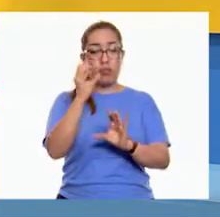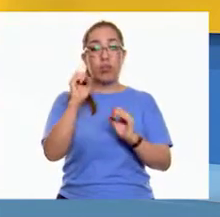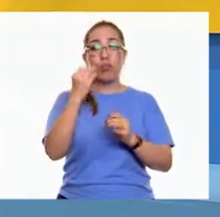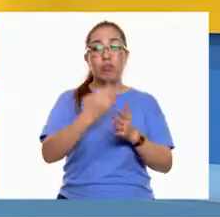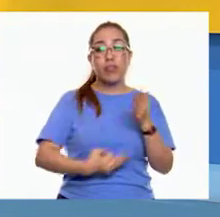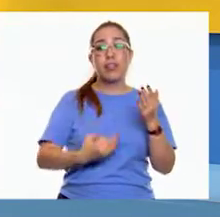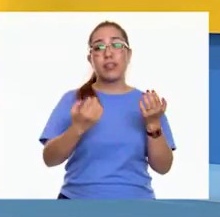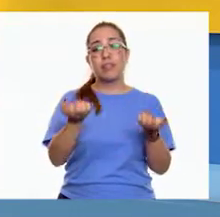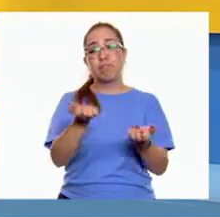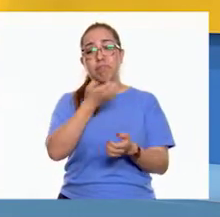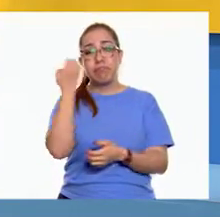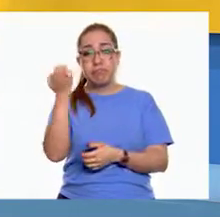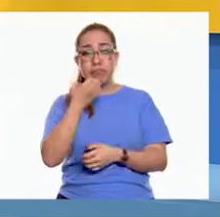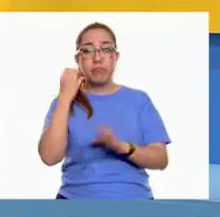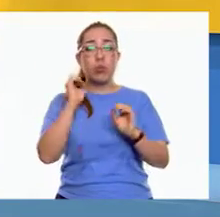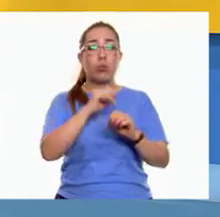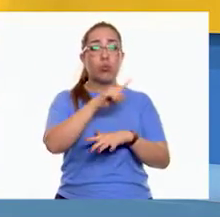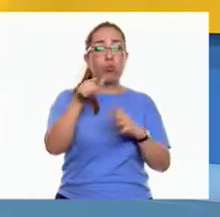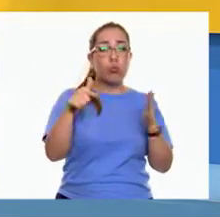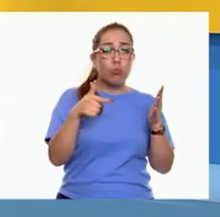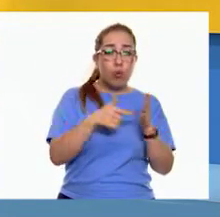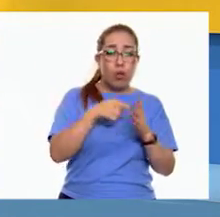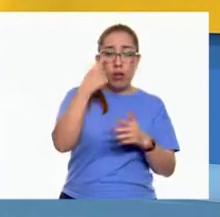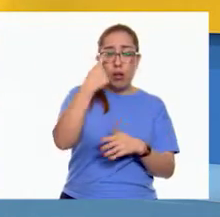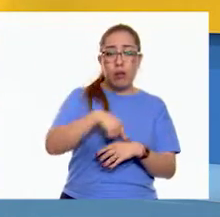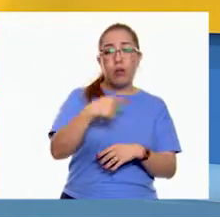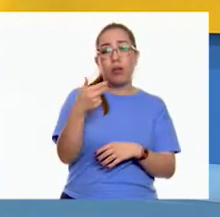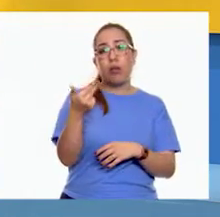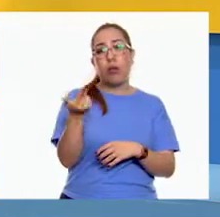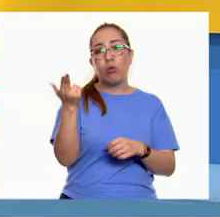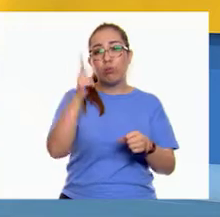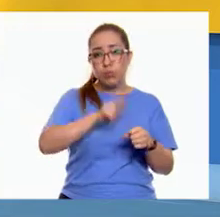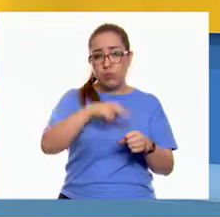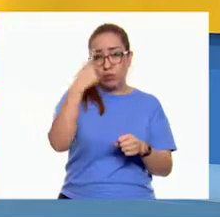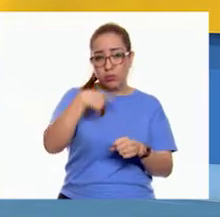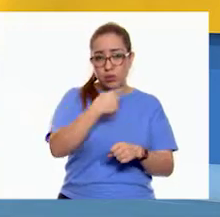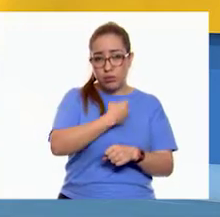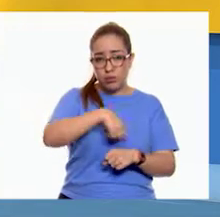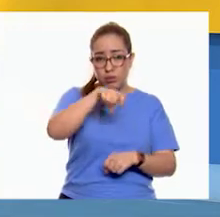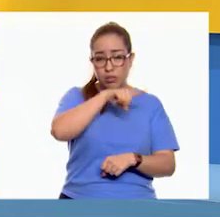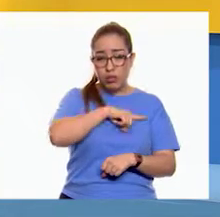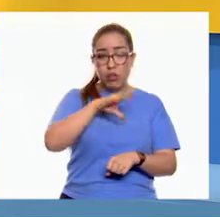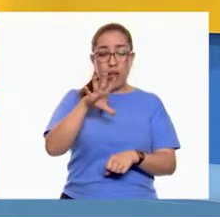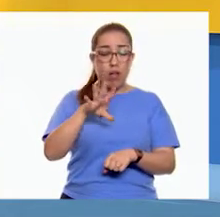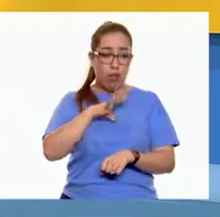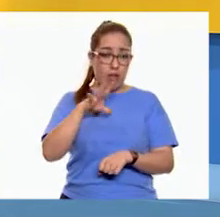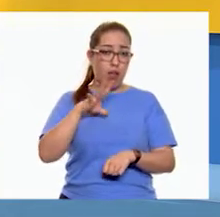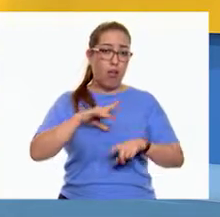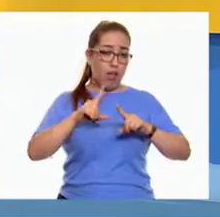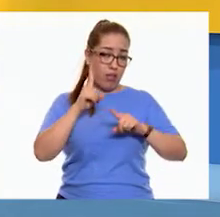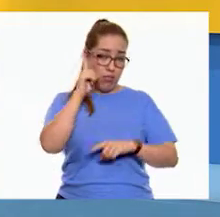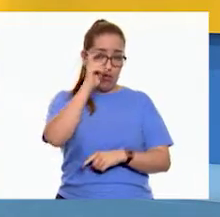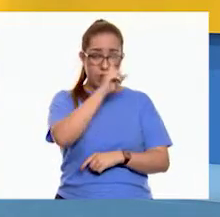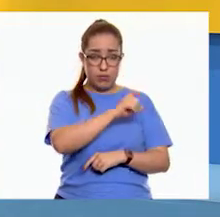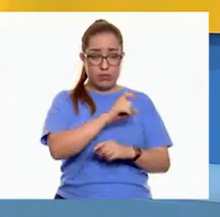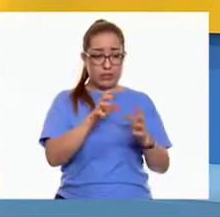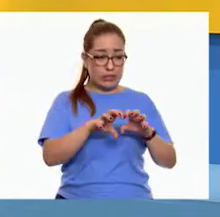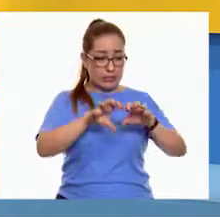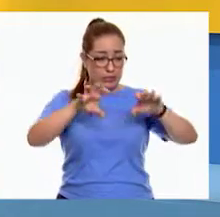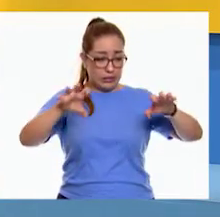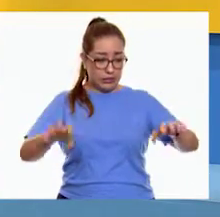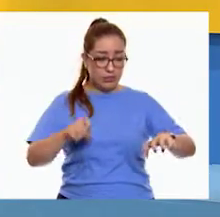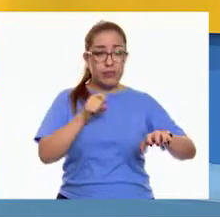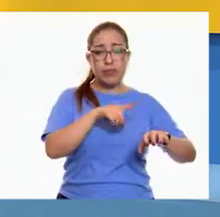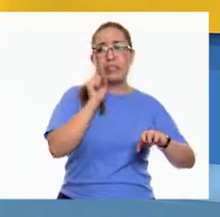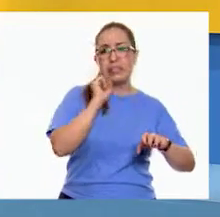escuelas y de centros de salud, comenzó a crear una brecha, o sea, una distancia aún mayor entre la población, entre quienes